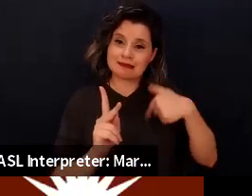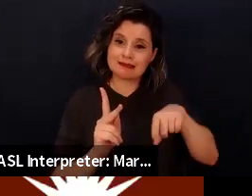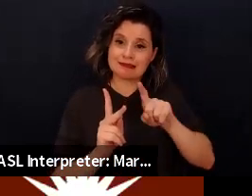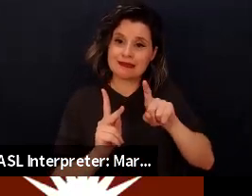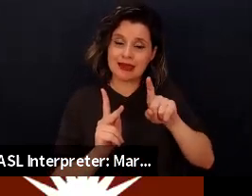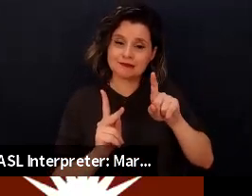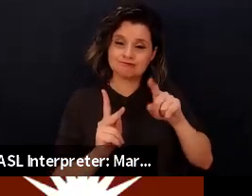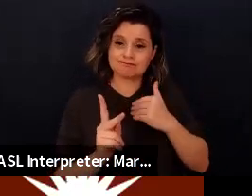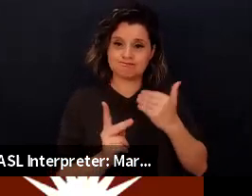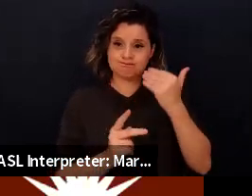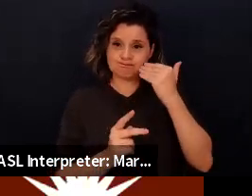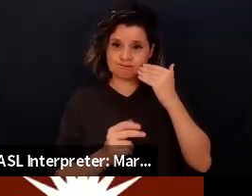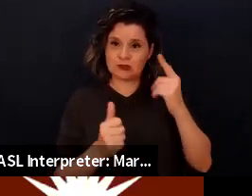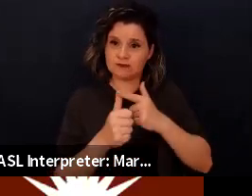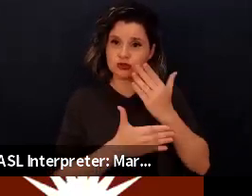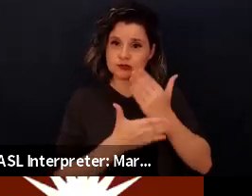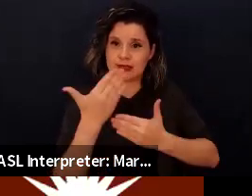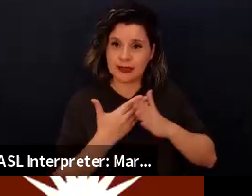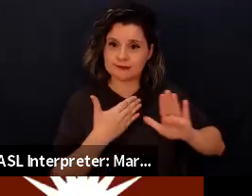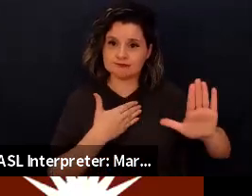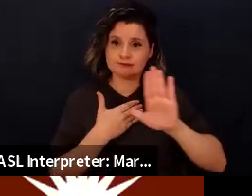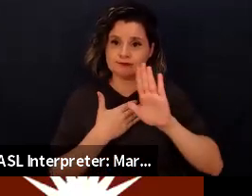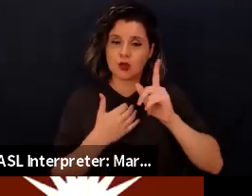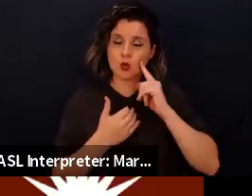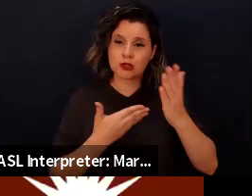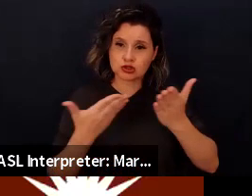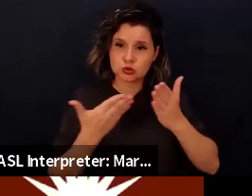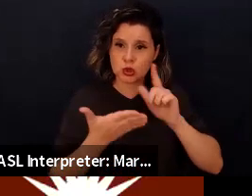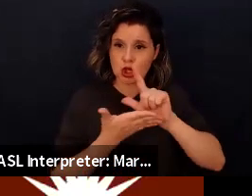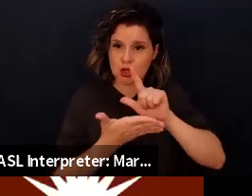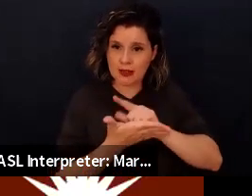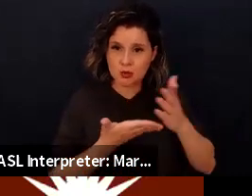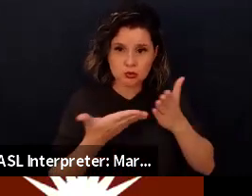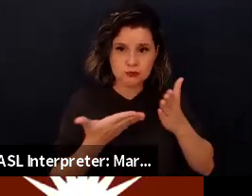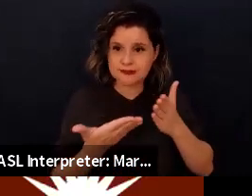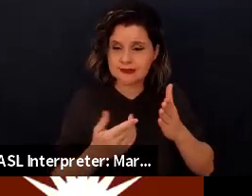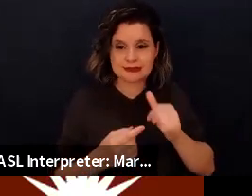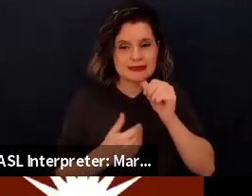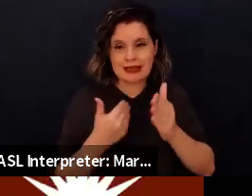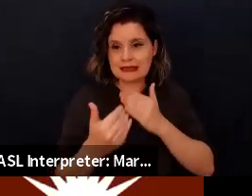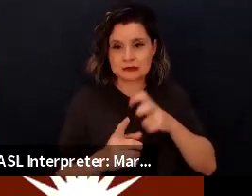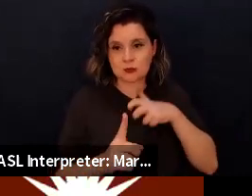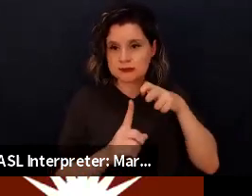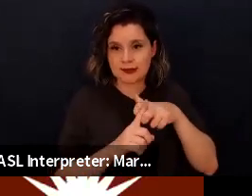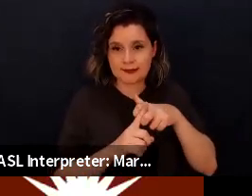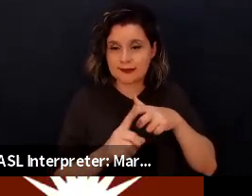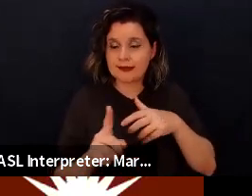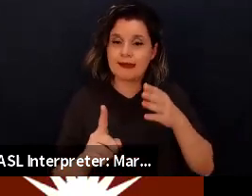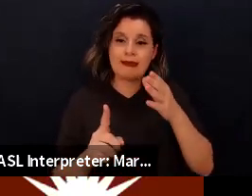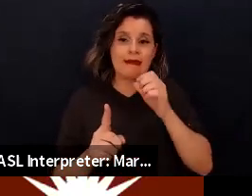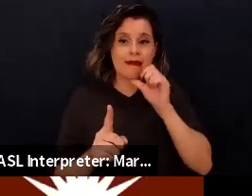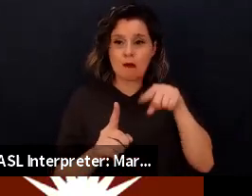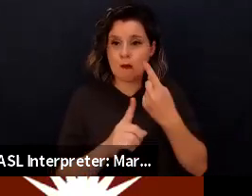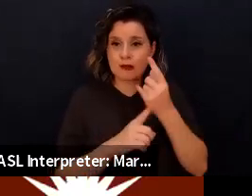de saber de primera mano que un servicio legal no es fácil de tener. Y nada más